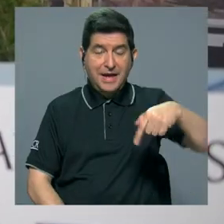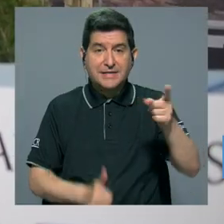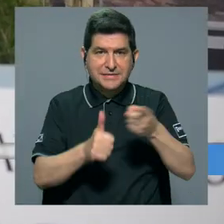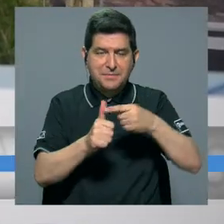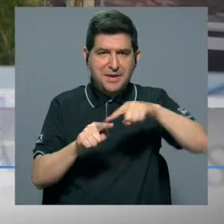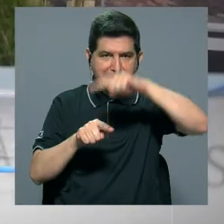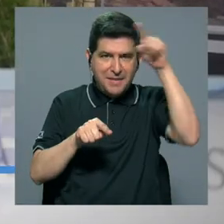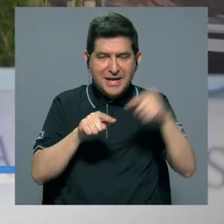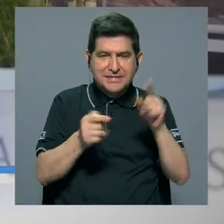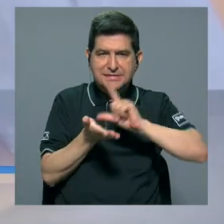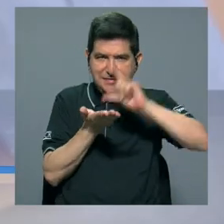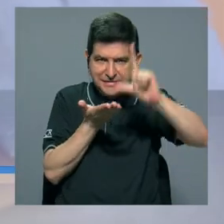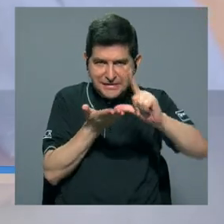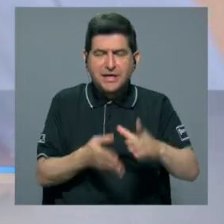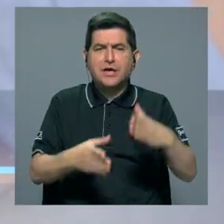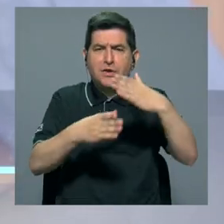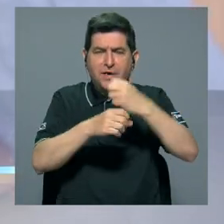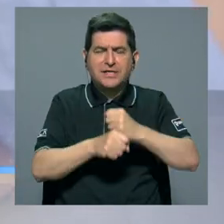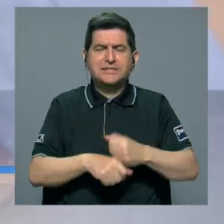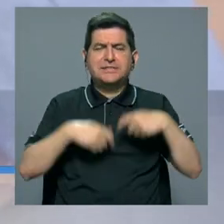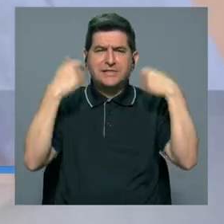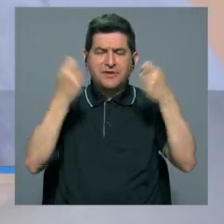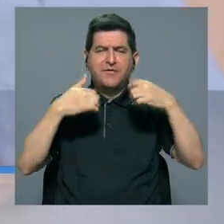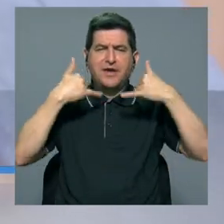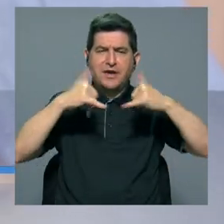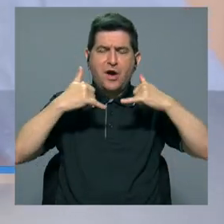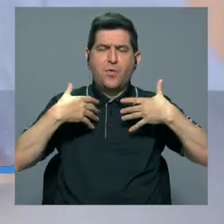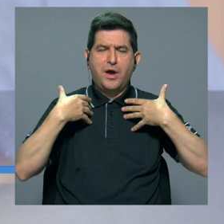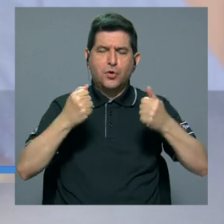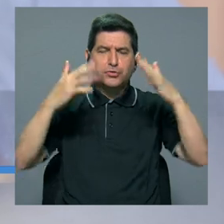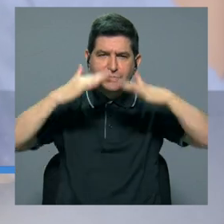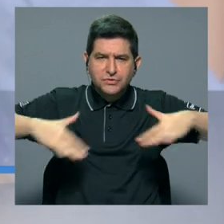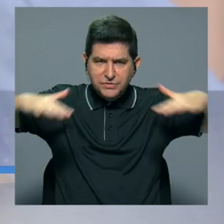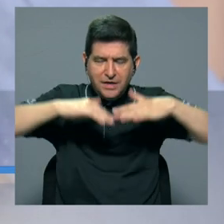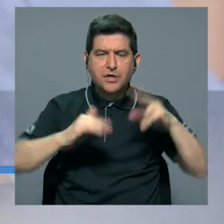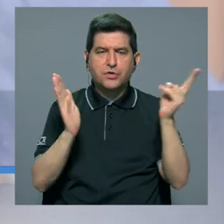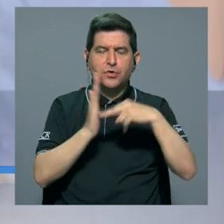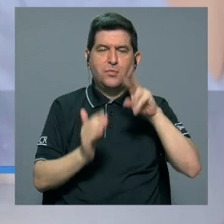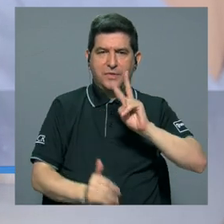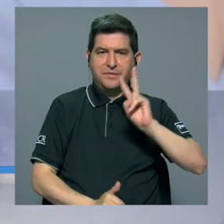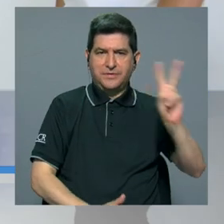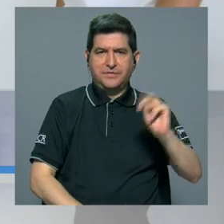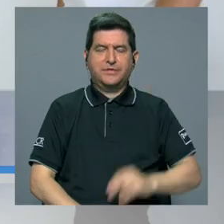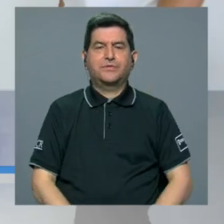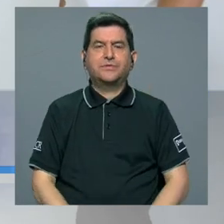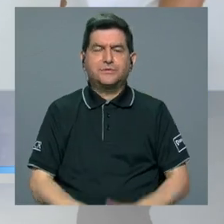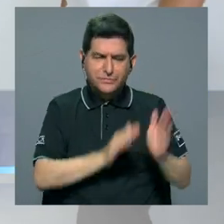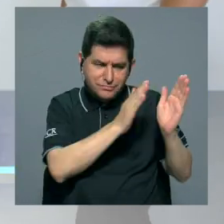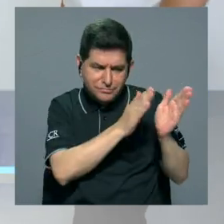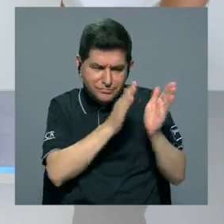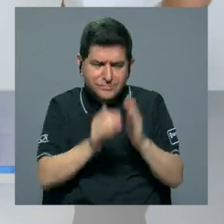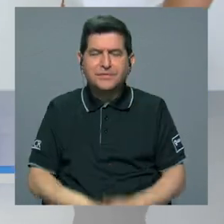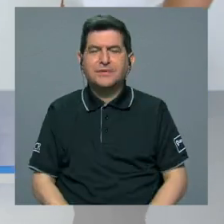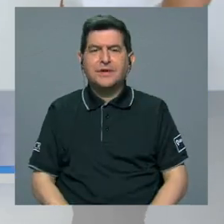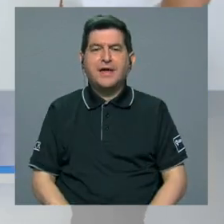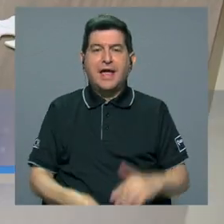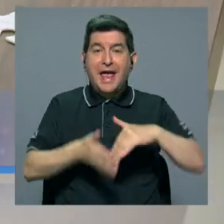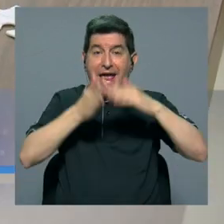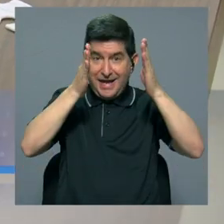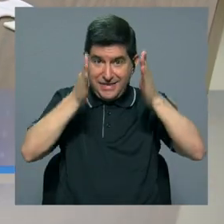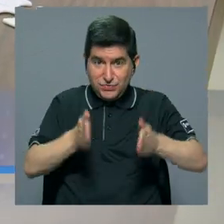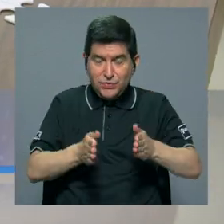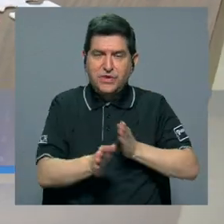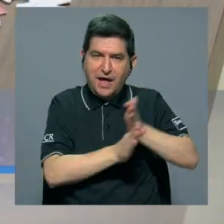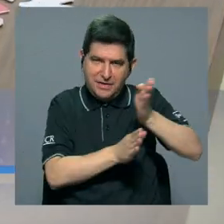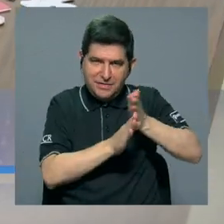Durante este primer ciclo lectivo, se realizó la Feria de Juegos de Salud Ambiental 2022, organizada por las y